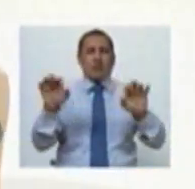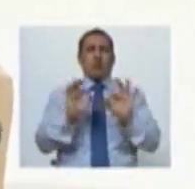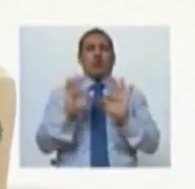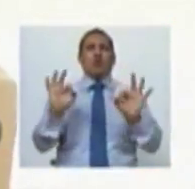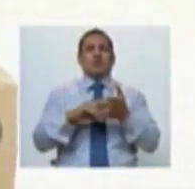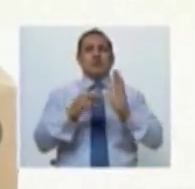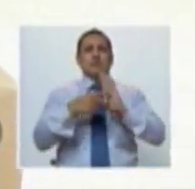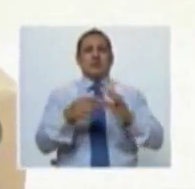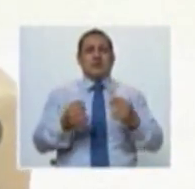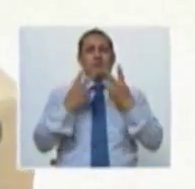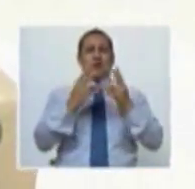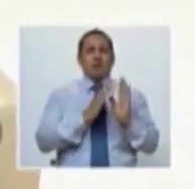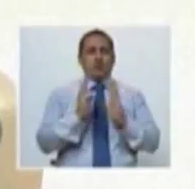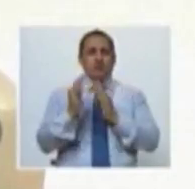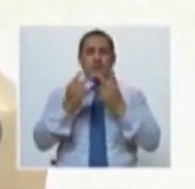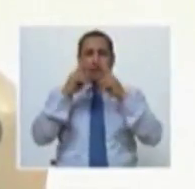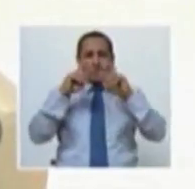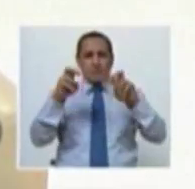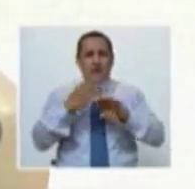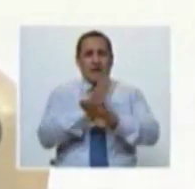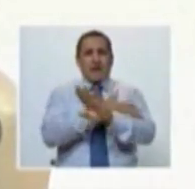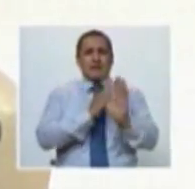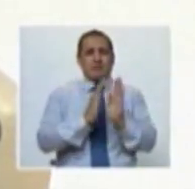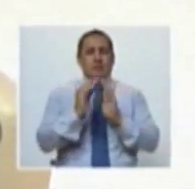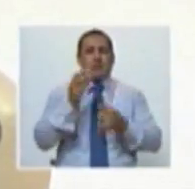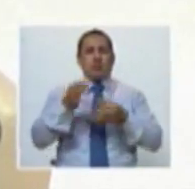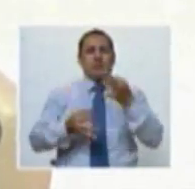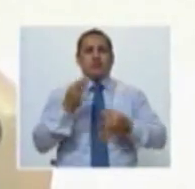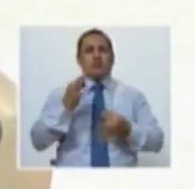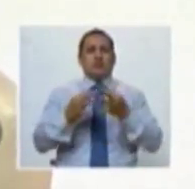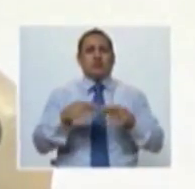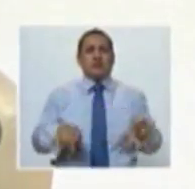implica ya un proceso en sede de investigación preparatoria ante un juzgado.